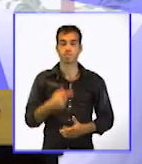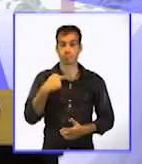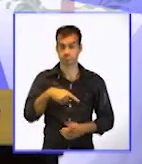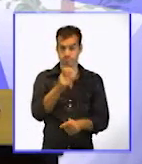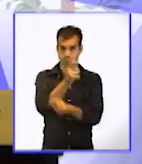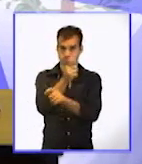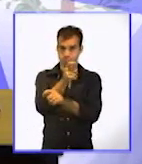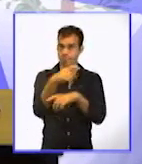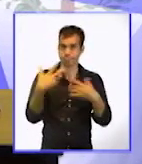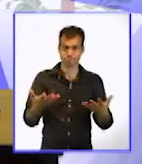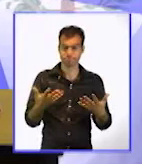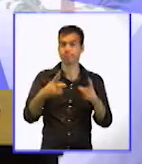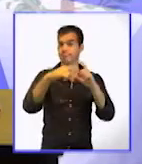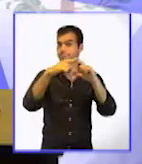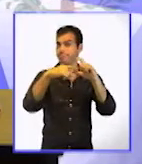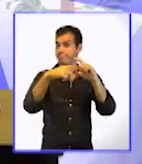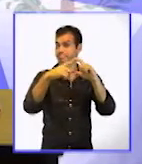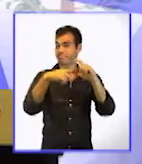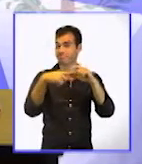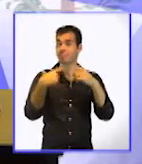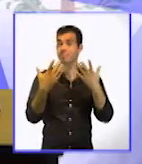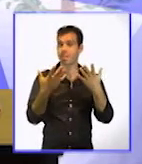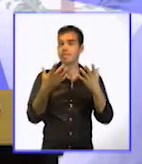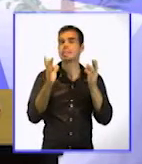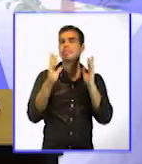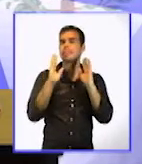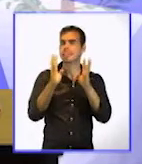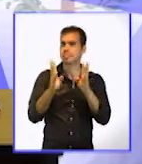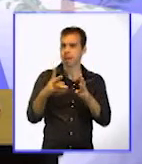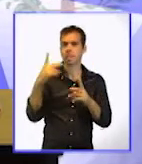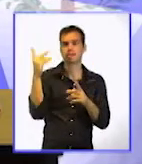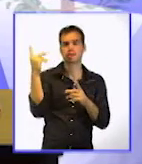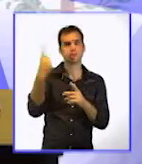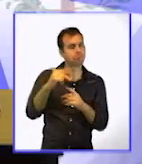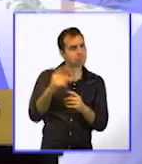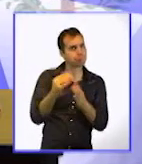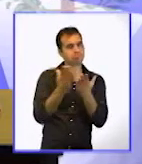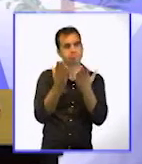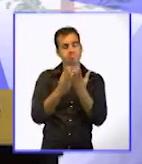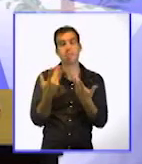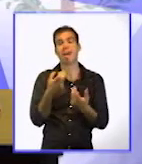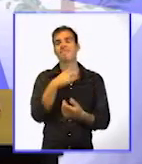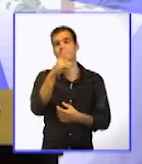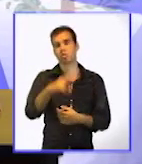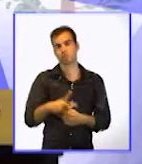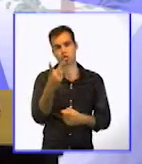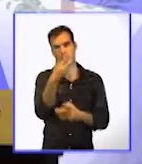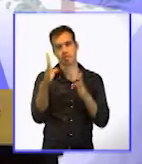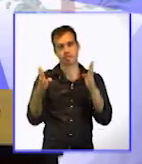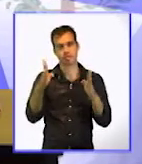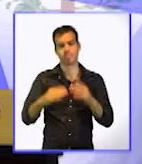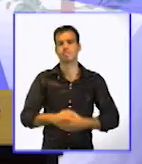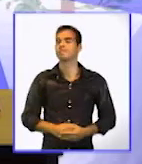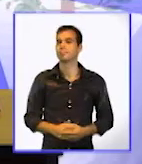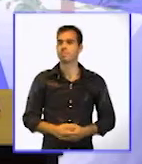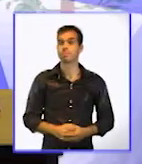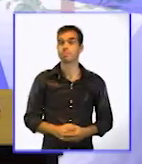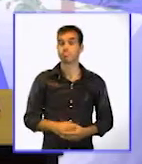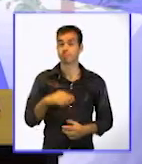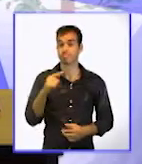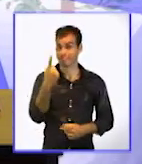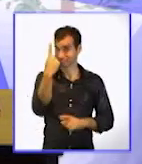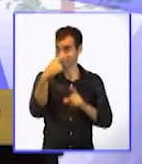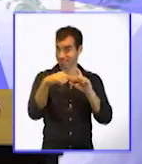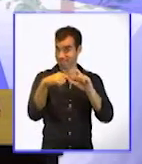onceno grado, donde estaríamos impartiendo los contenidos para sistematizar para el segundo corte evaluativo,